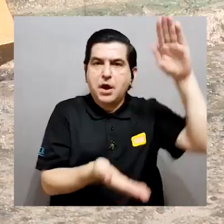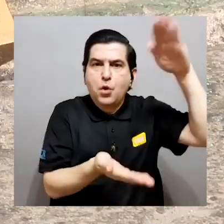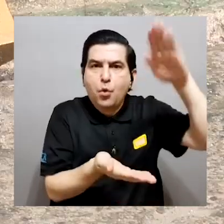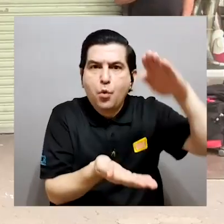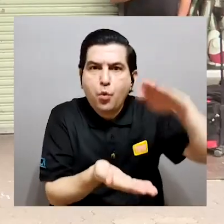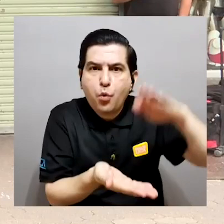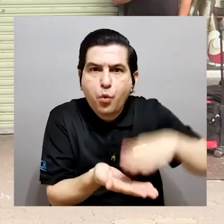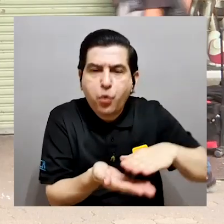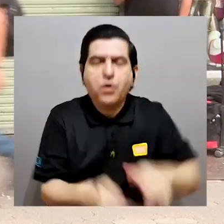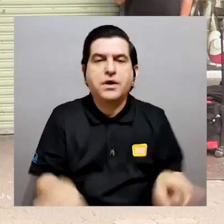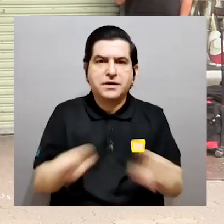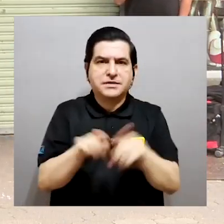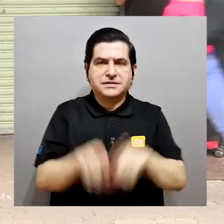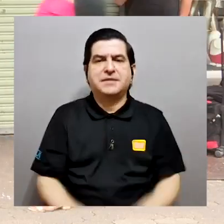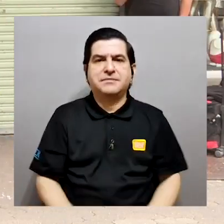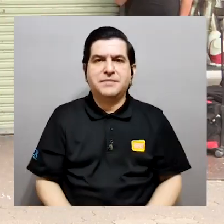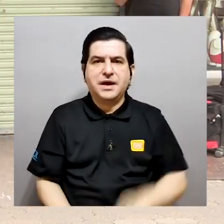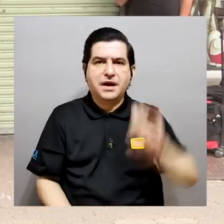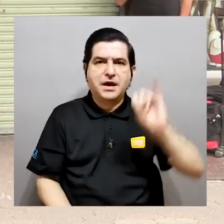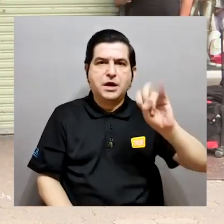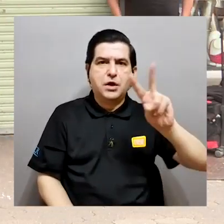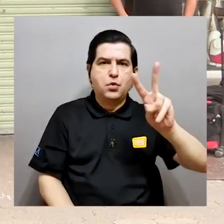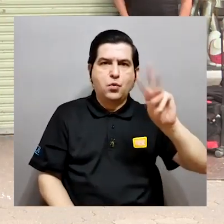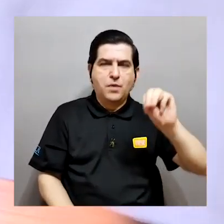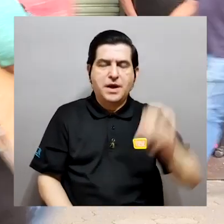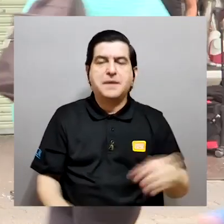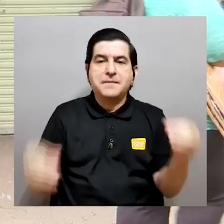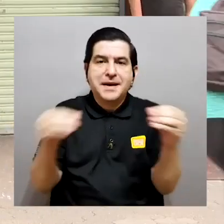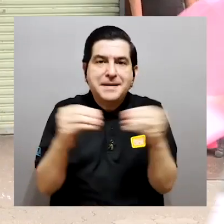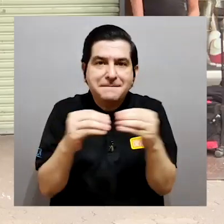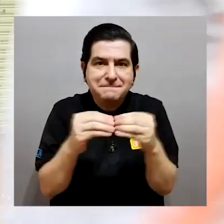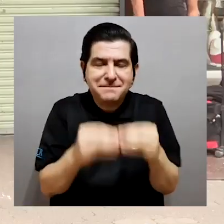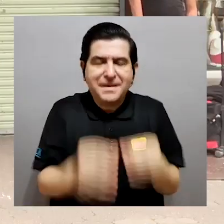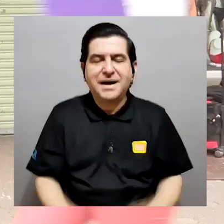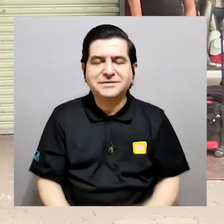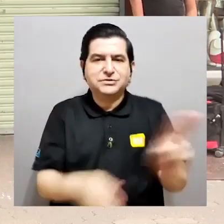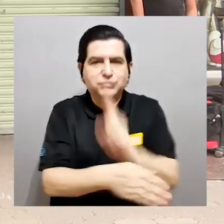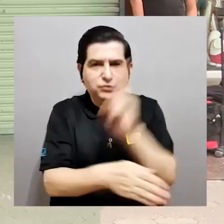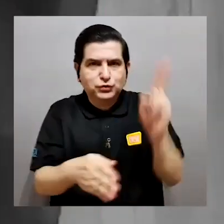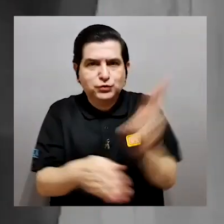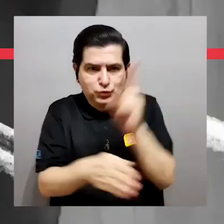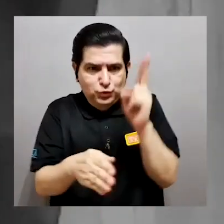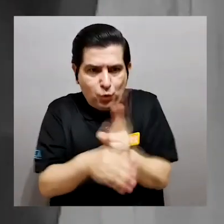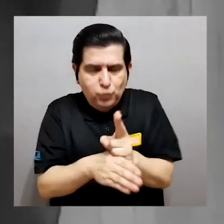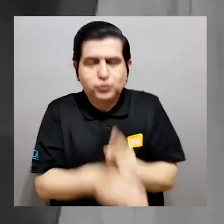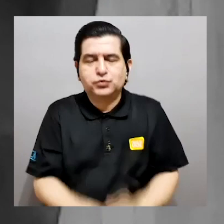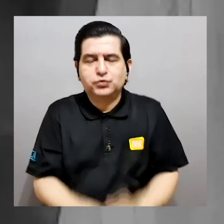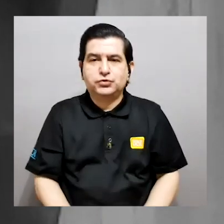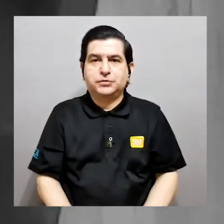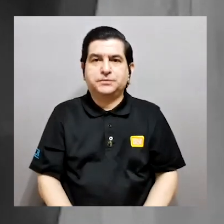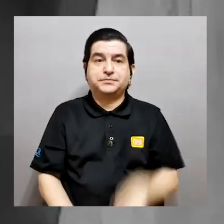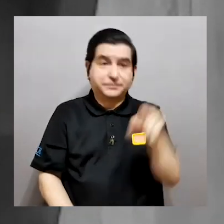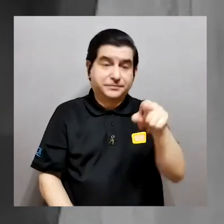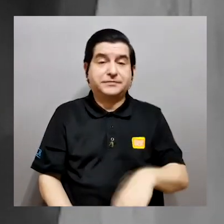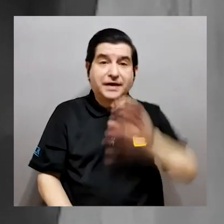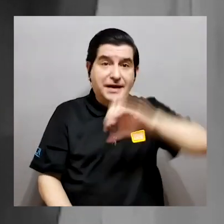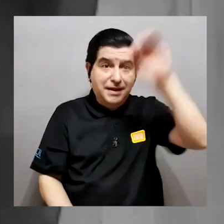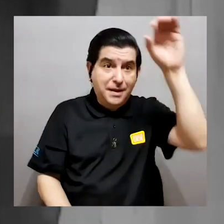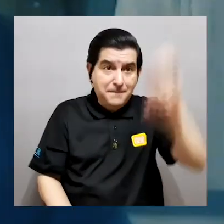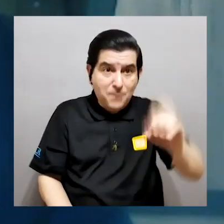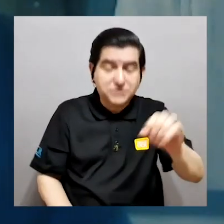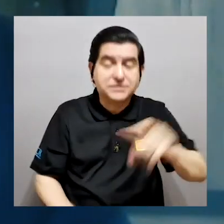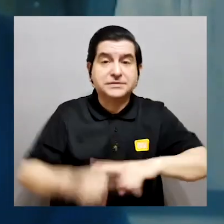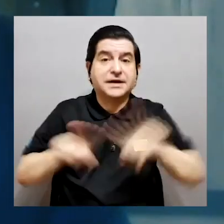redujo. Además, el IBM ha empezado a usar ¿verdad? Una parte cada vez más importante de los